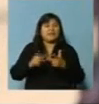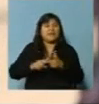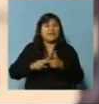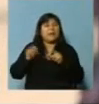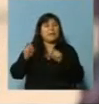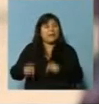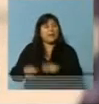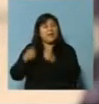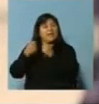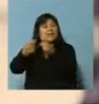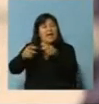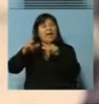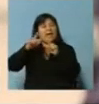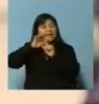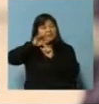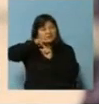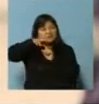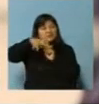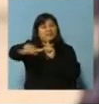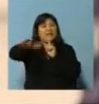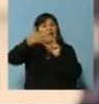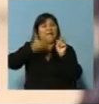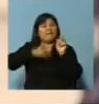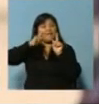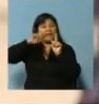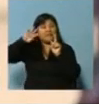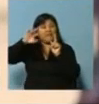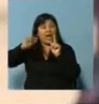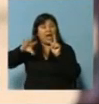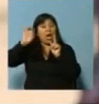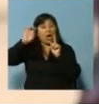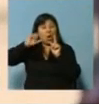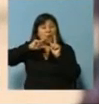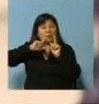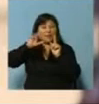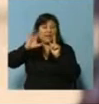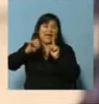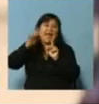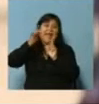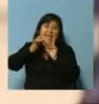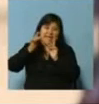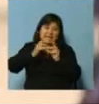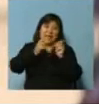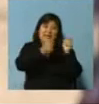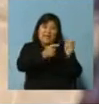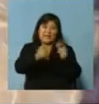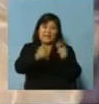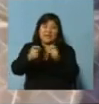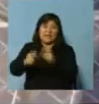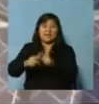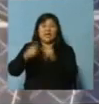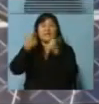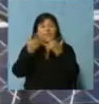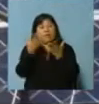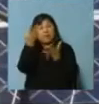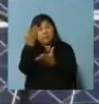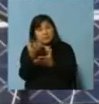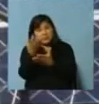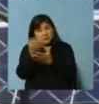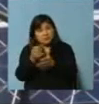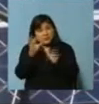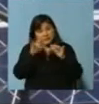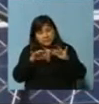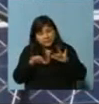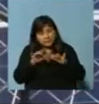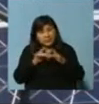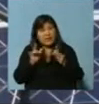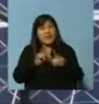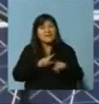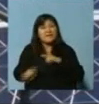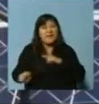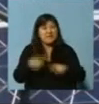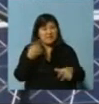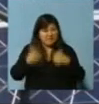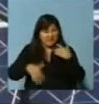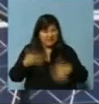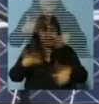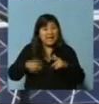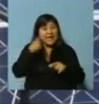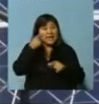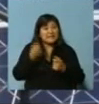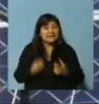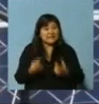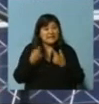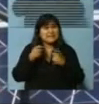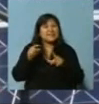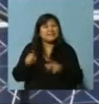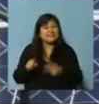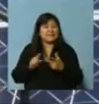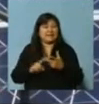óptica, que llevarles con internet, que llegarles con buen ancho de banda para que puedan los chicos estudiar